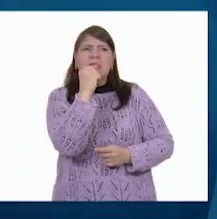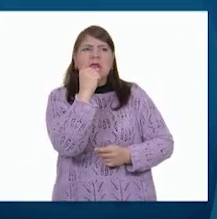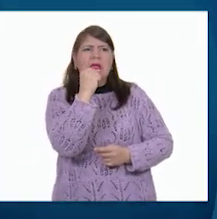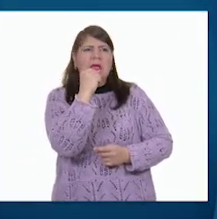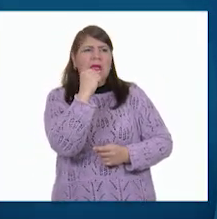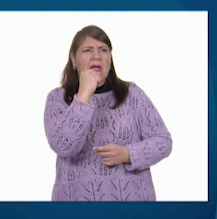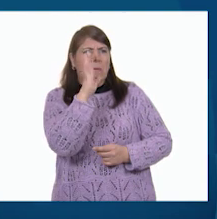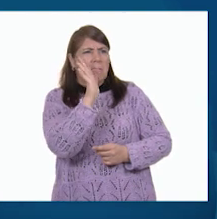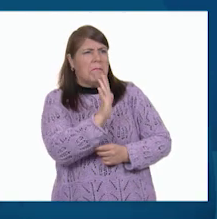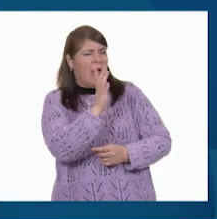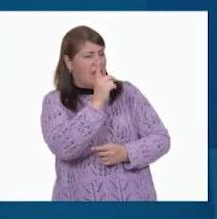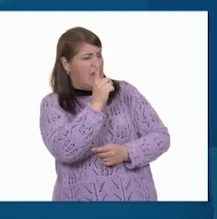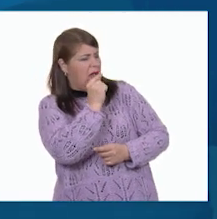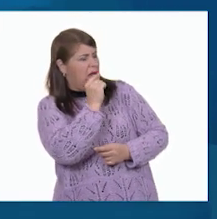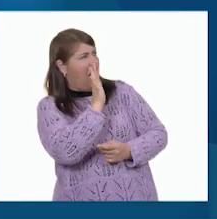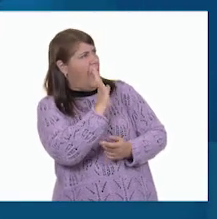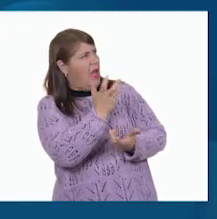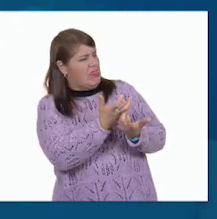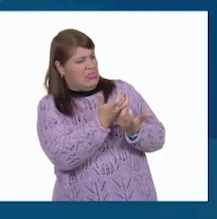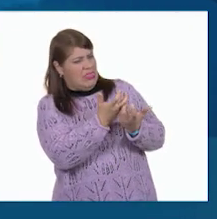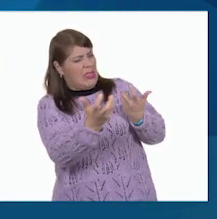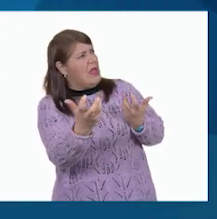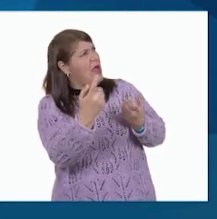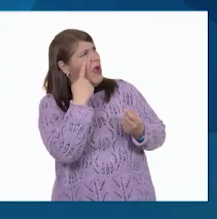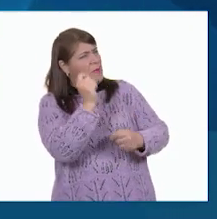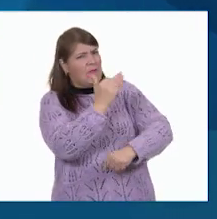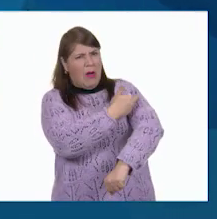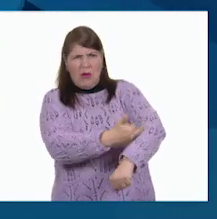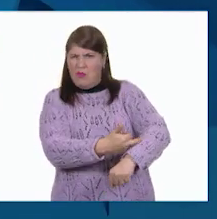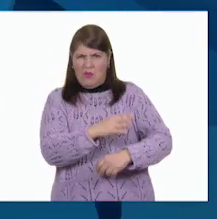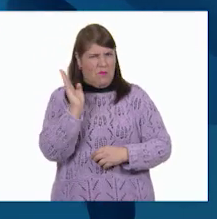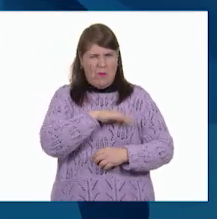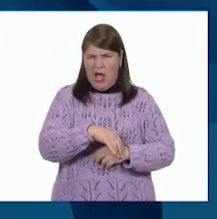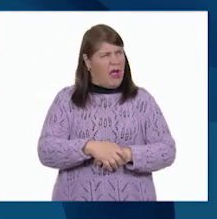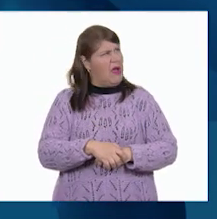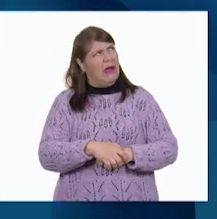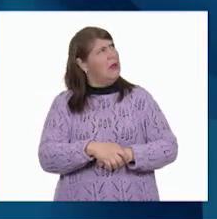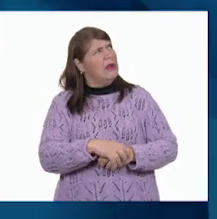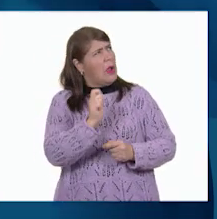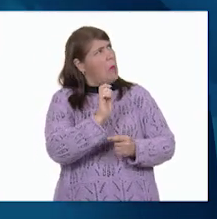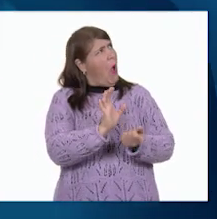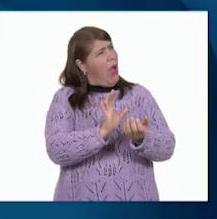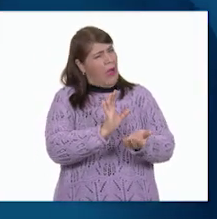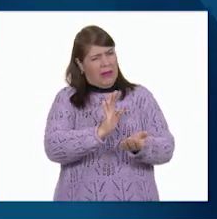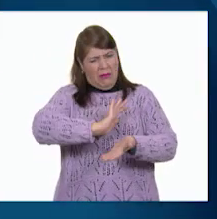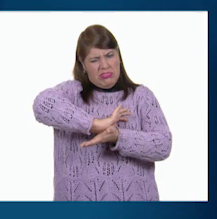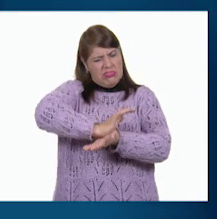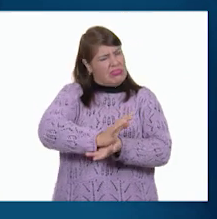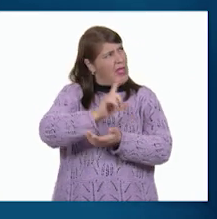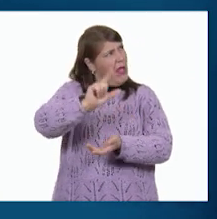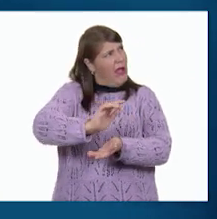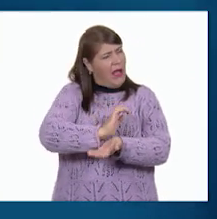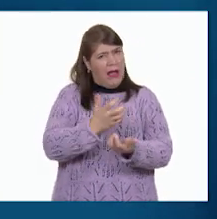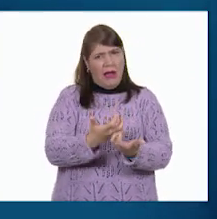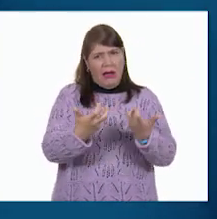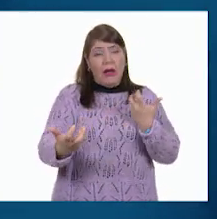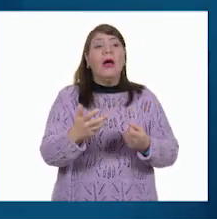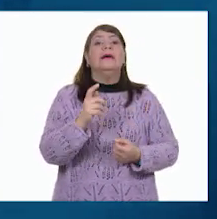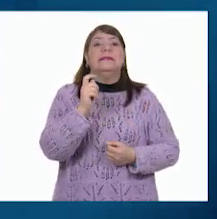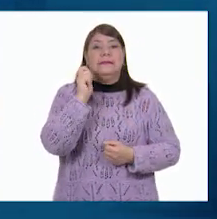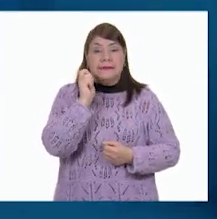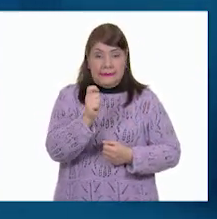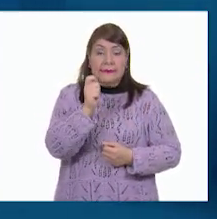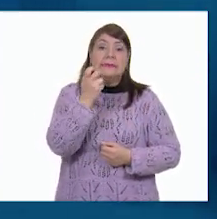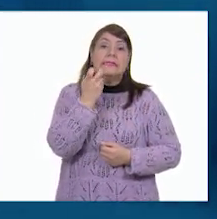Parece que expulsando a una familia. ¡Uy, qué mal, maestra! Los excluían. También se apreciaba por